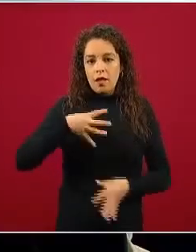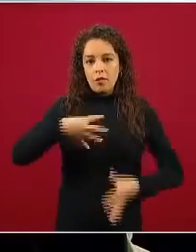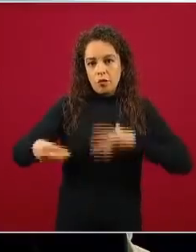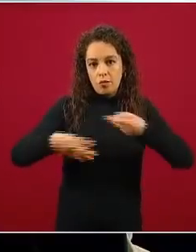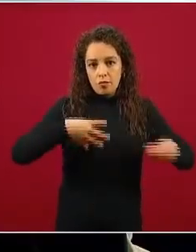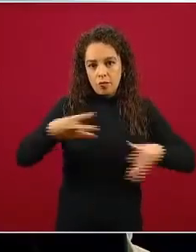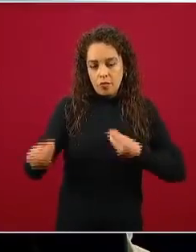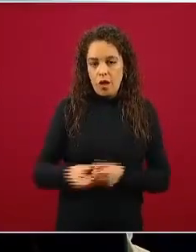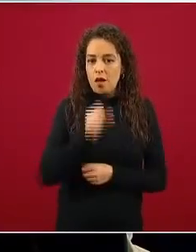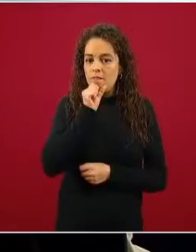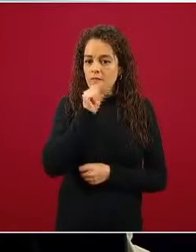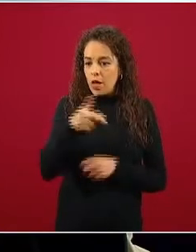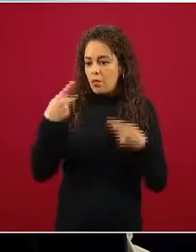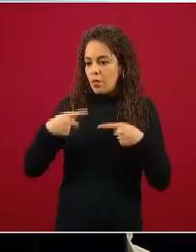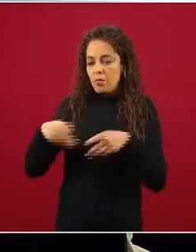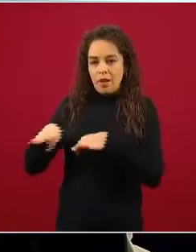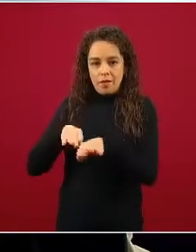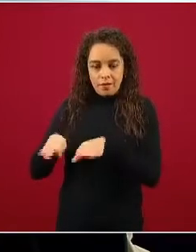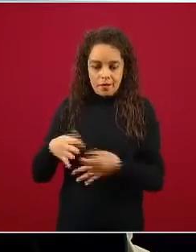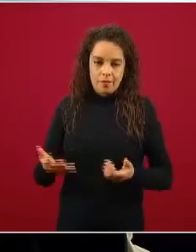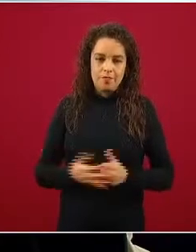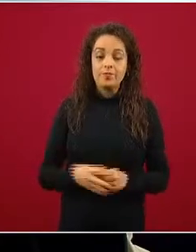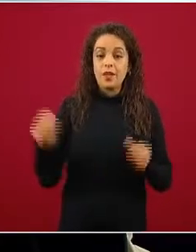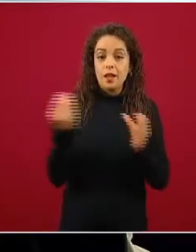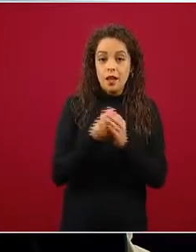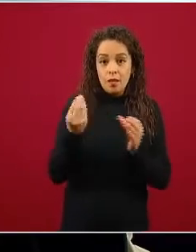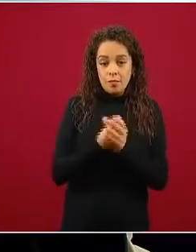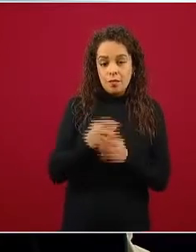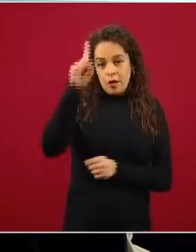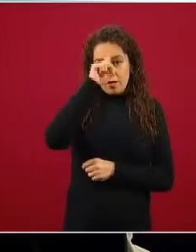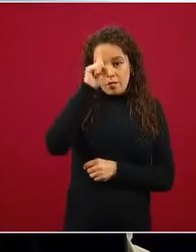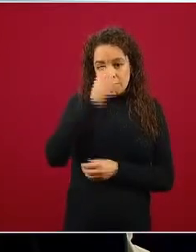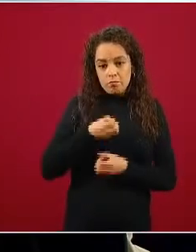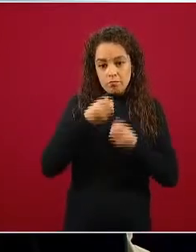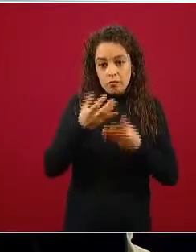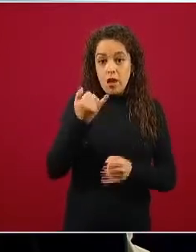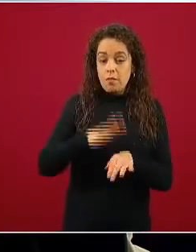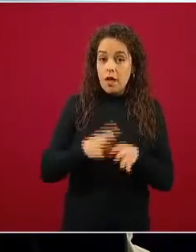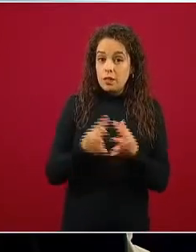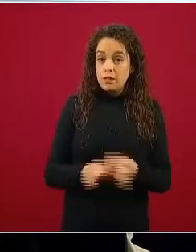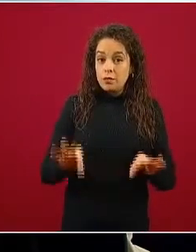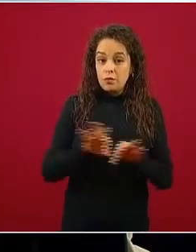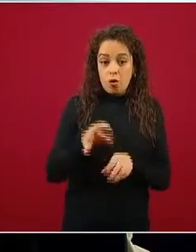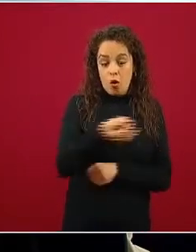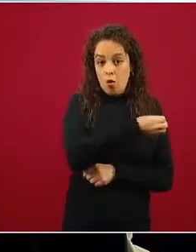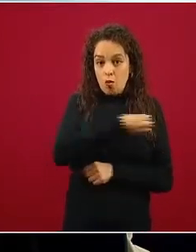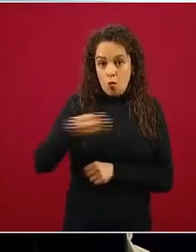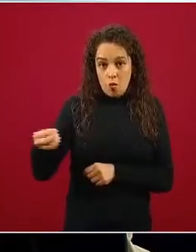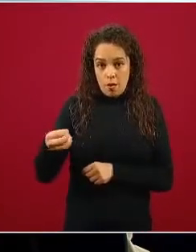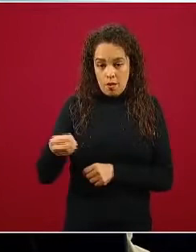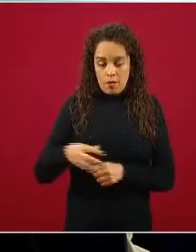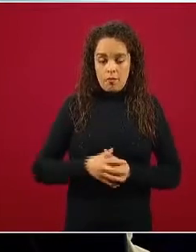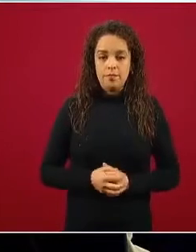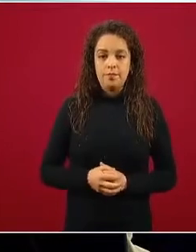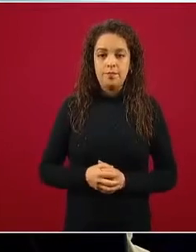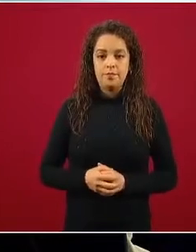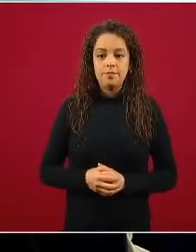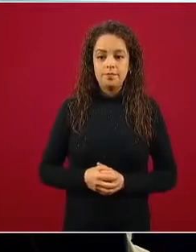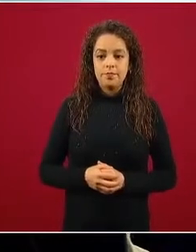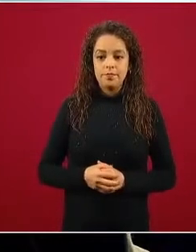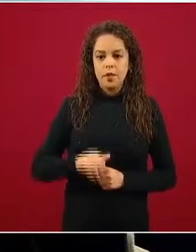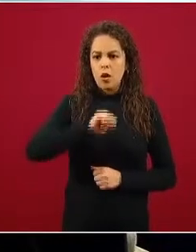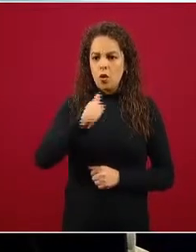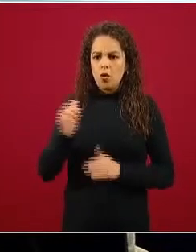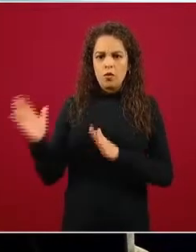casa los propios trabajadores. Orientación, capacitación y lo más importante, organización. La siguiente. Me parece que aquí